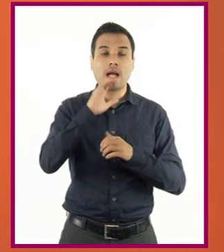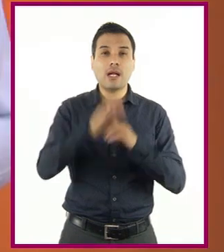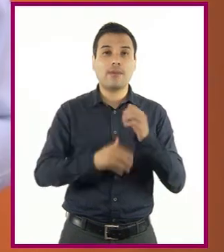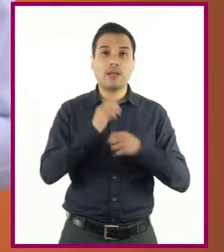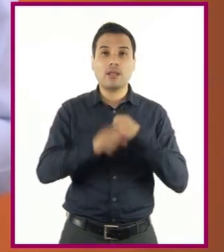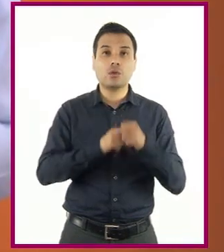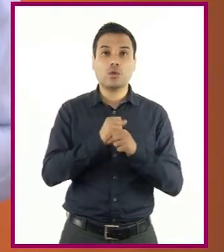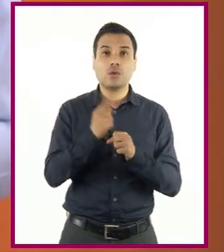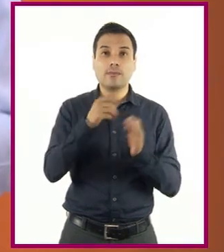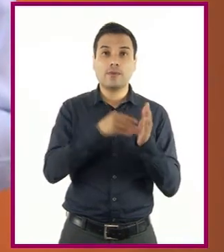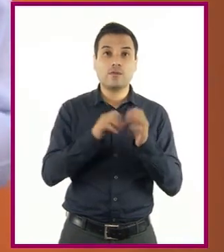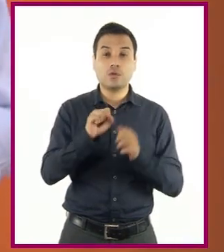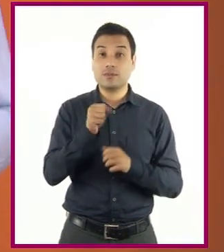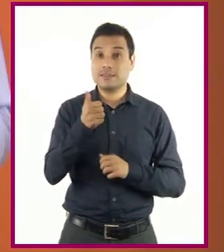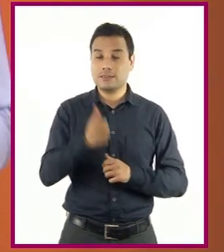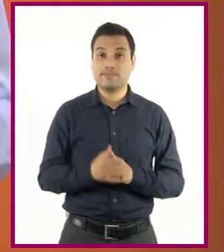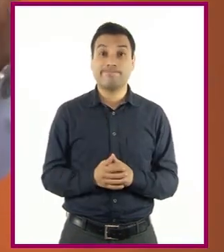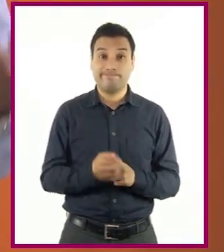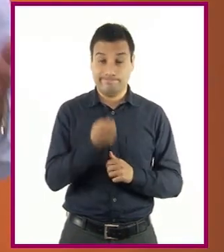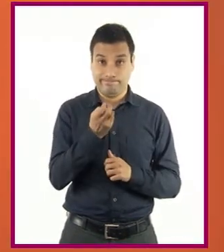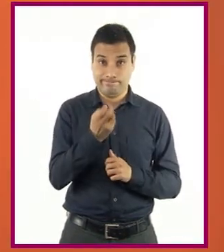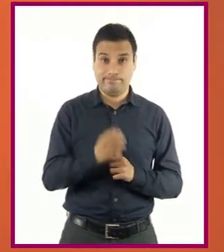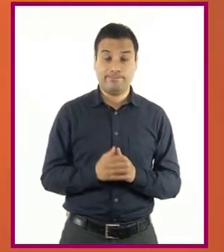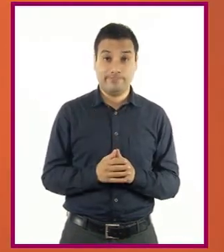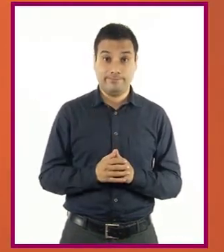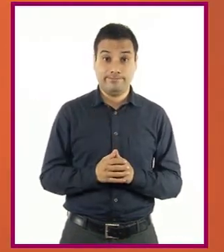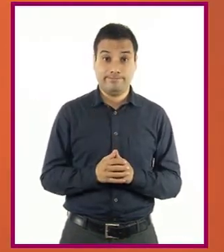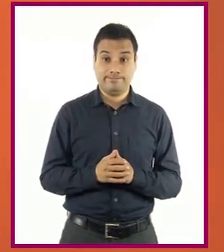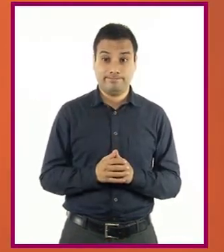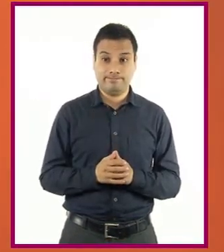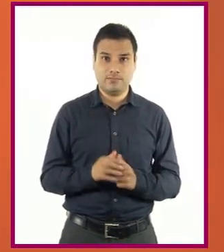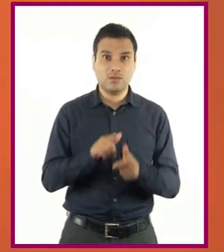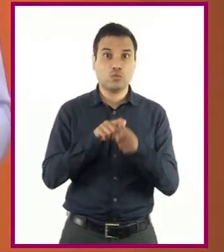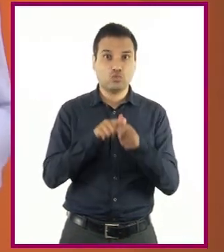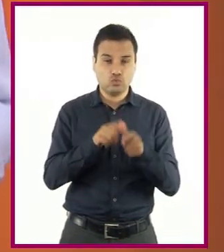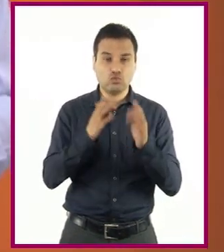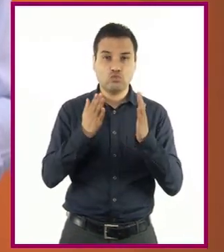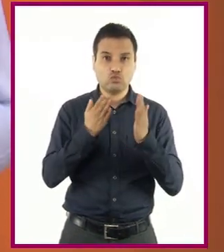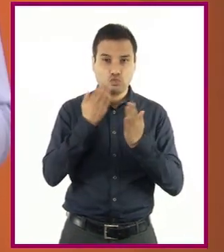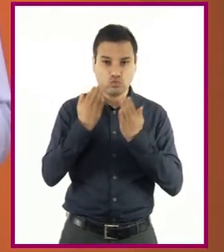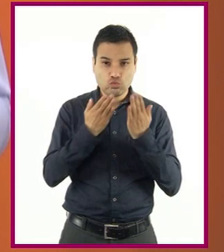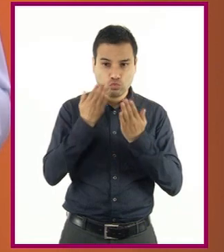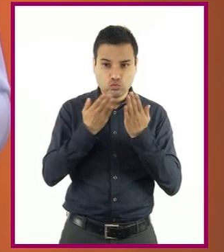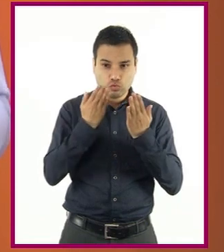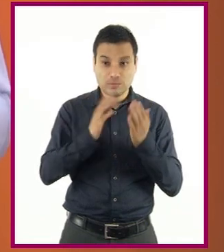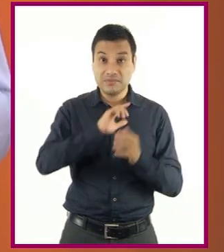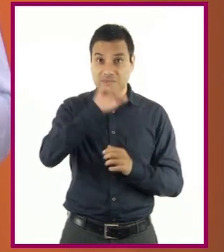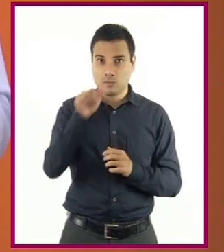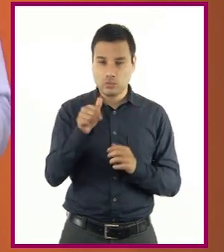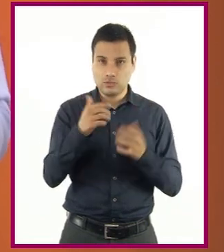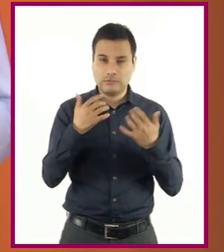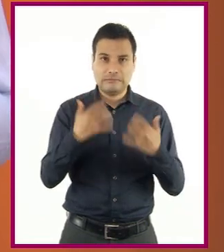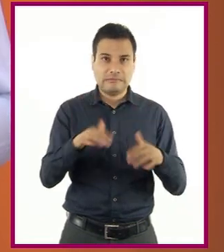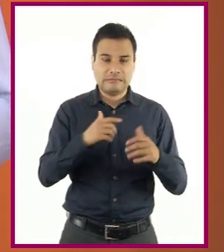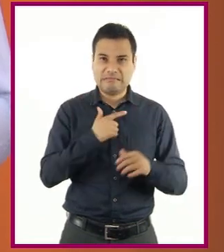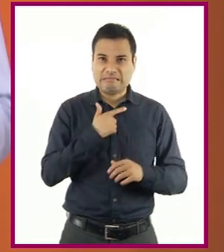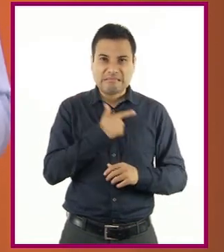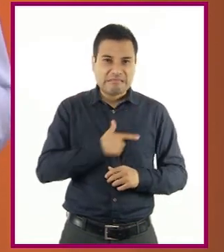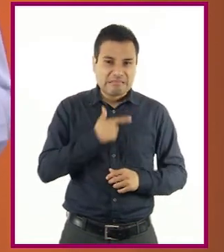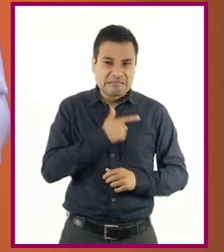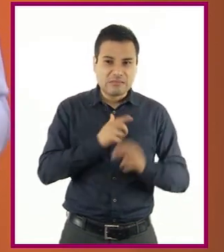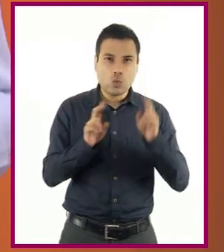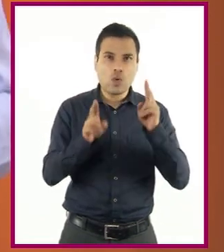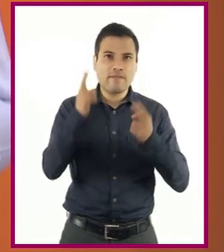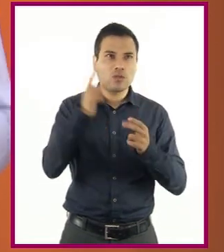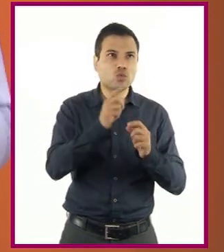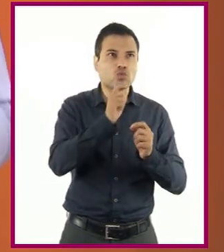1966. Efectivamente, Nadia, Hawking no se detuvo. Al contrario, desarrolló un gran interés sobre el universo,